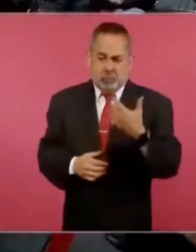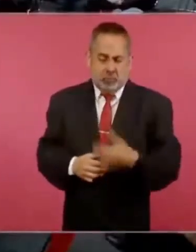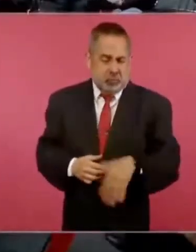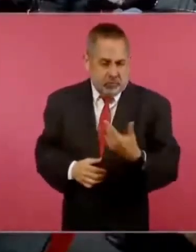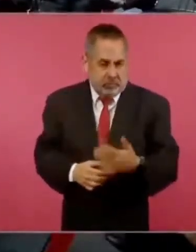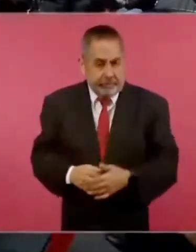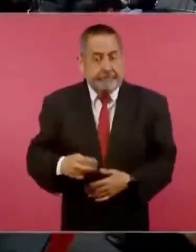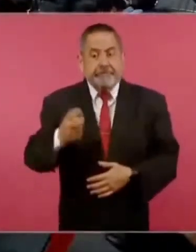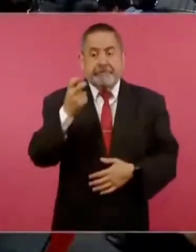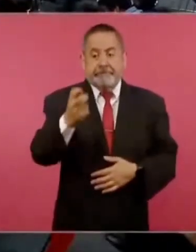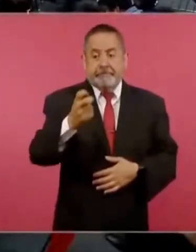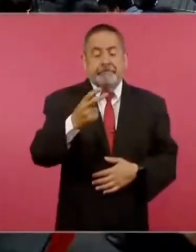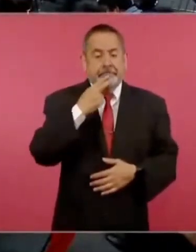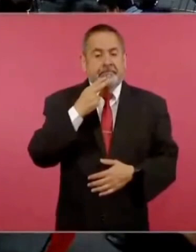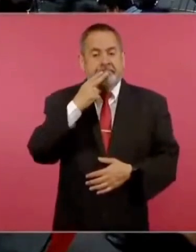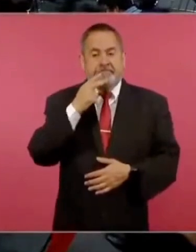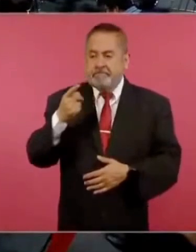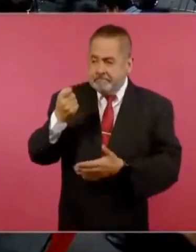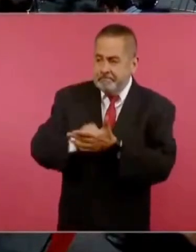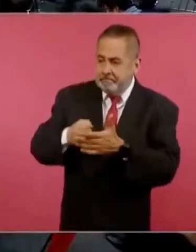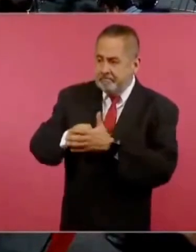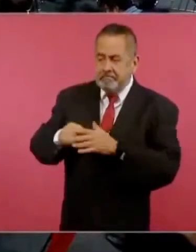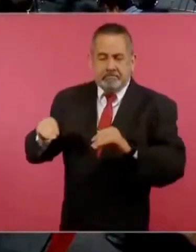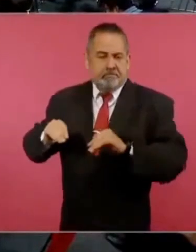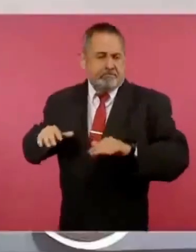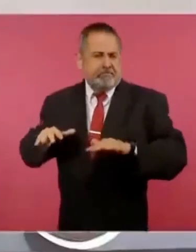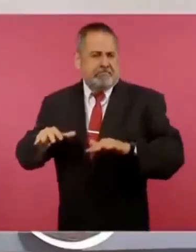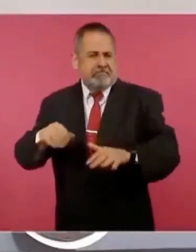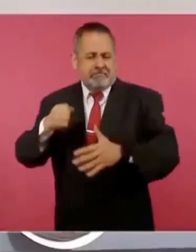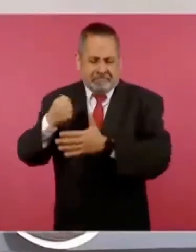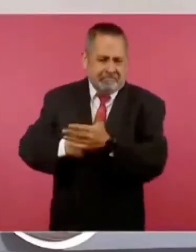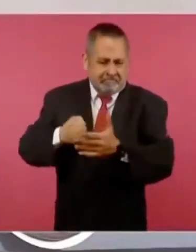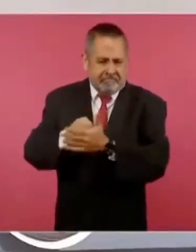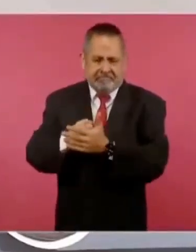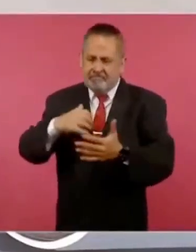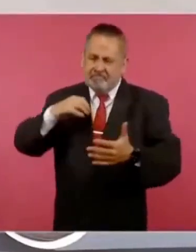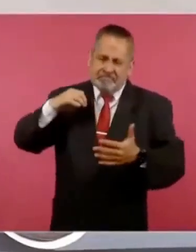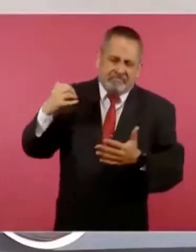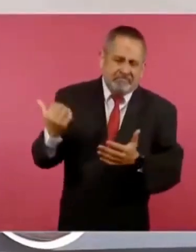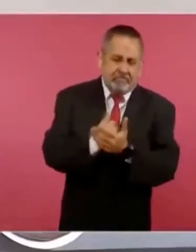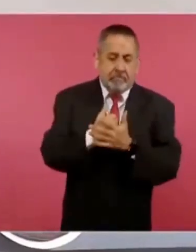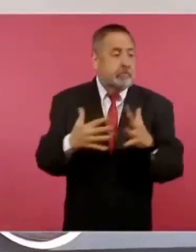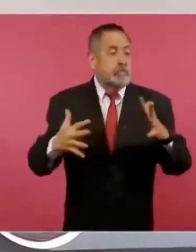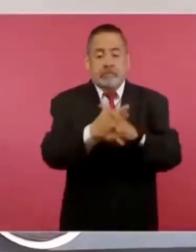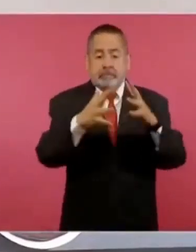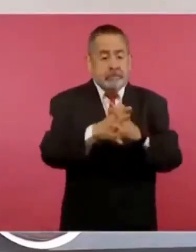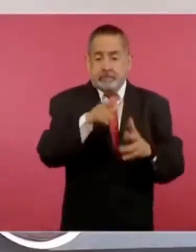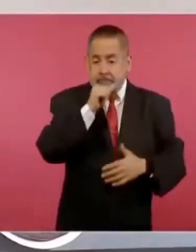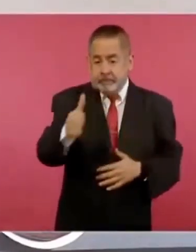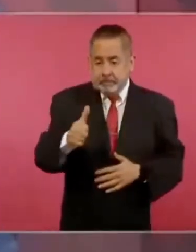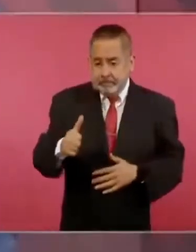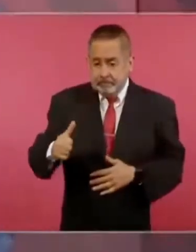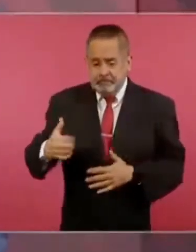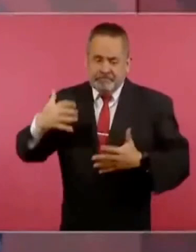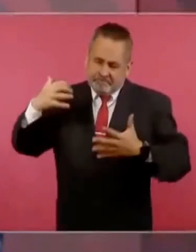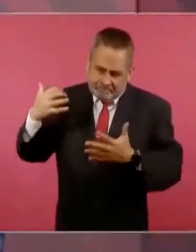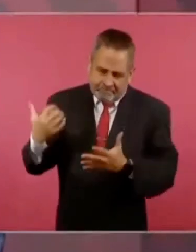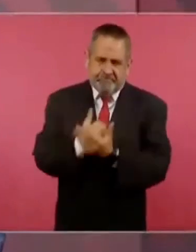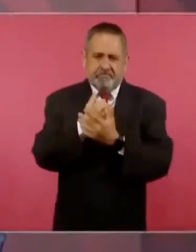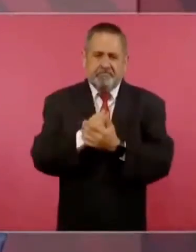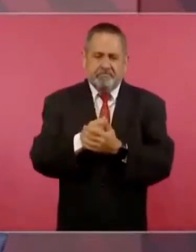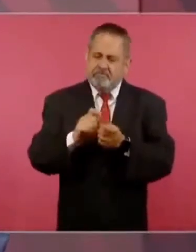todo eso llevó a un movimiento para lograr sin violencia la